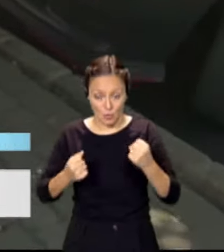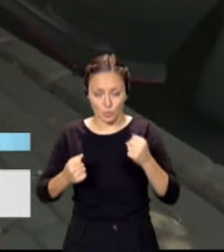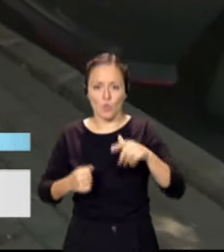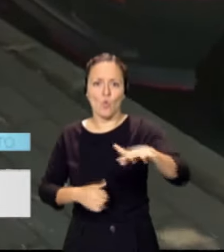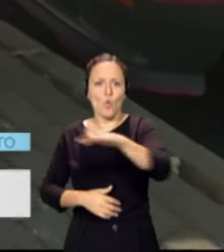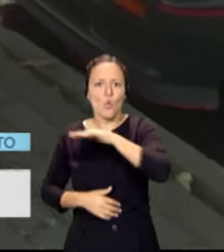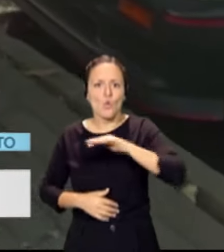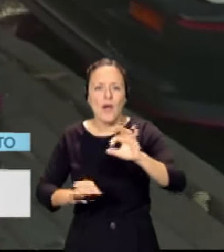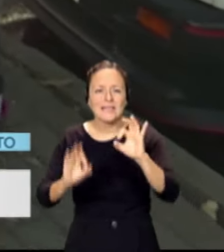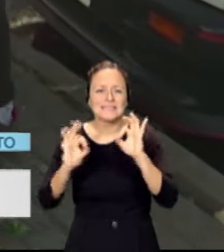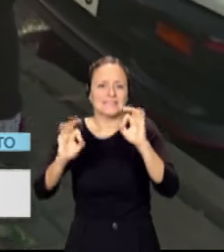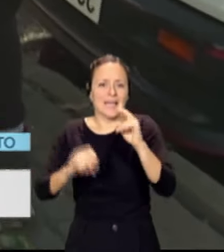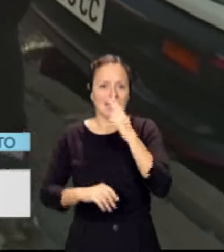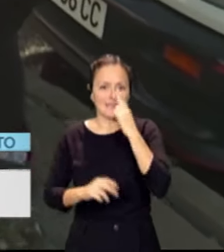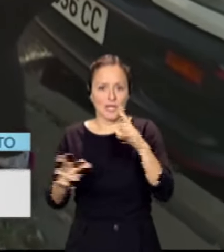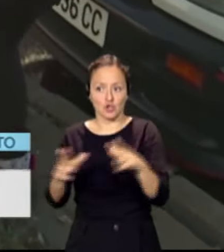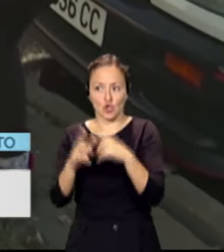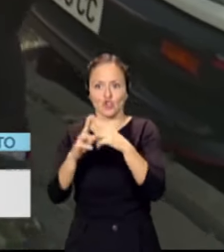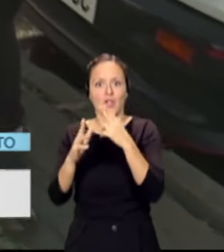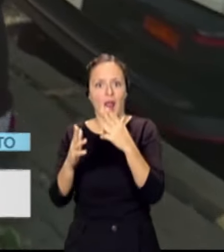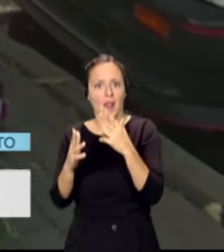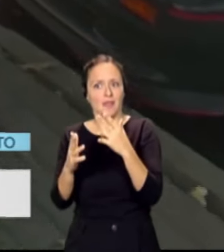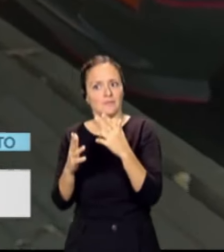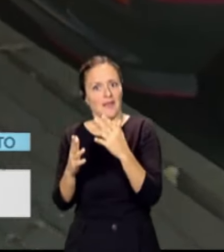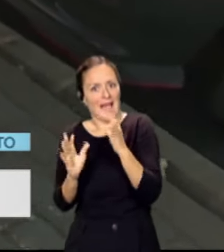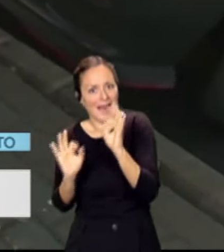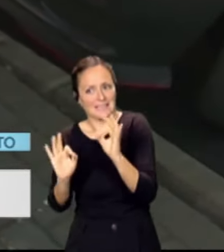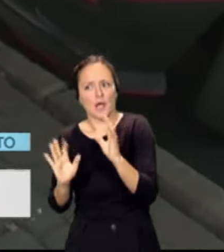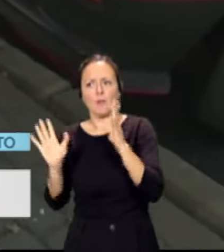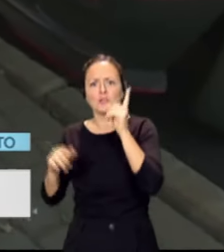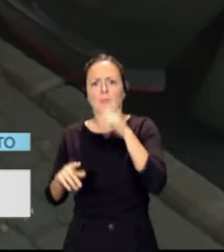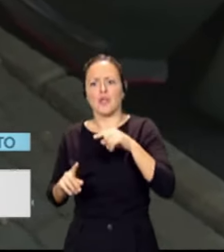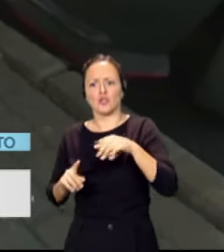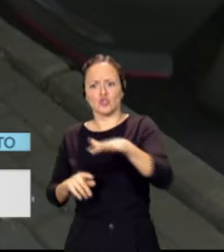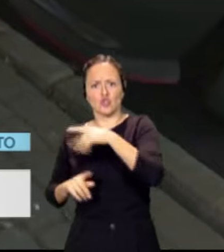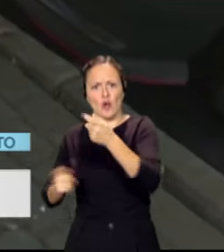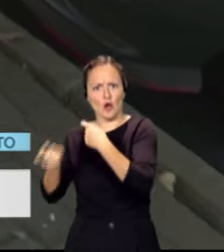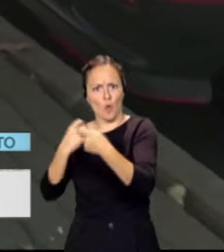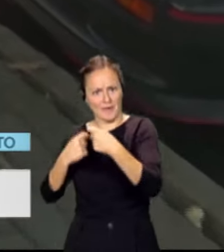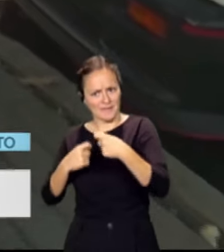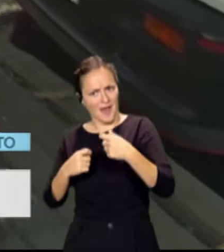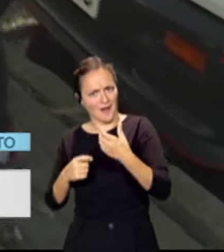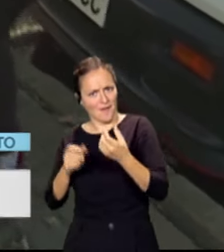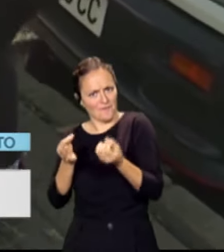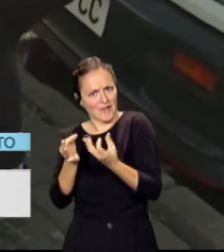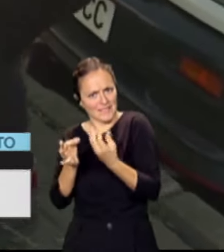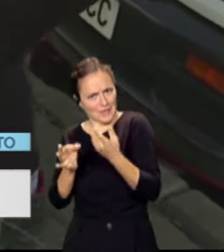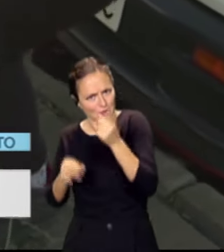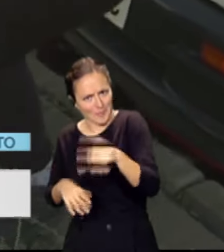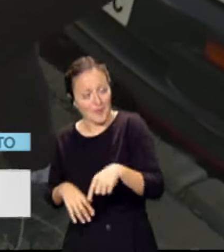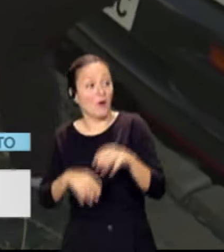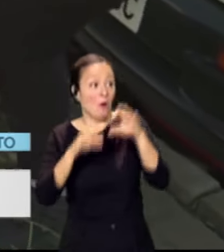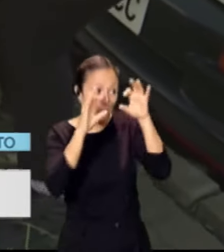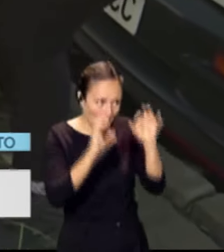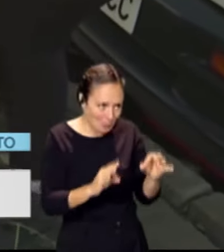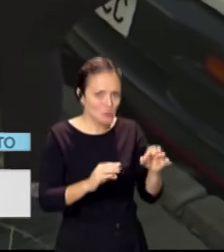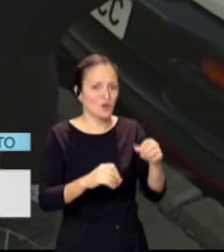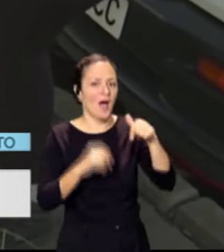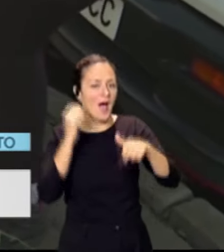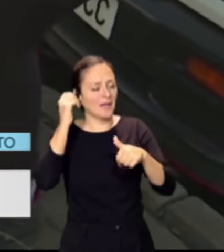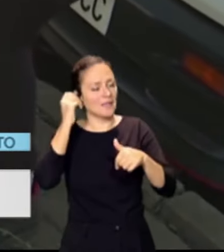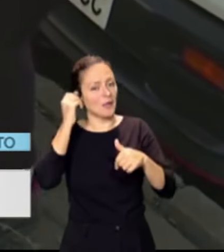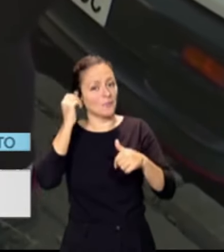especial interés social Pero también estamos en la zona comercial abierta de de valsequillo exactamente aquí ya cumplimos los varios de los